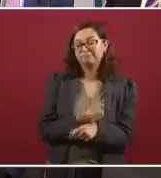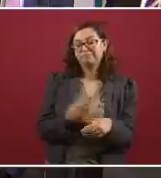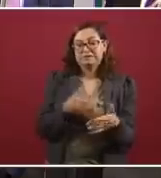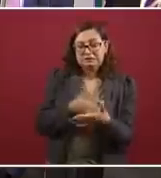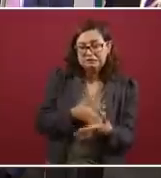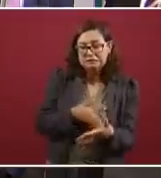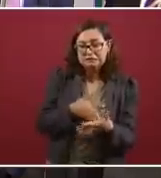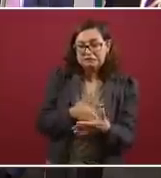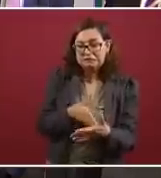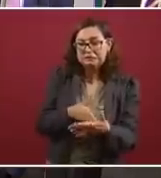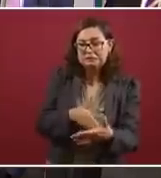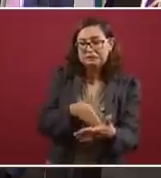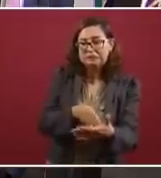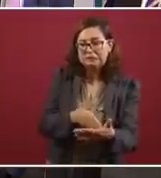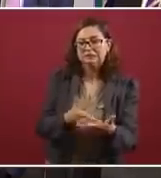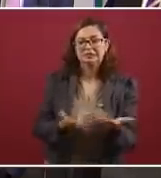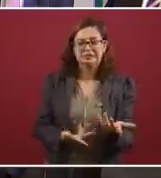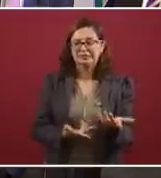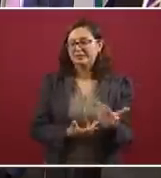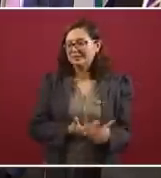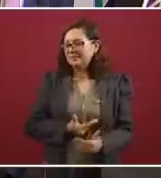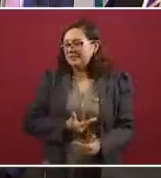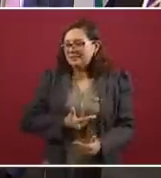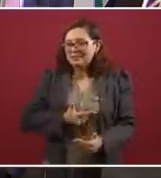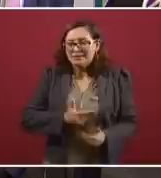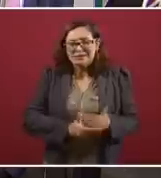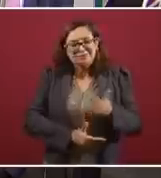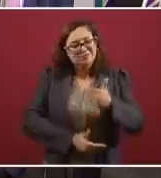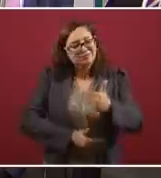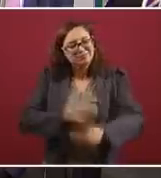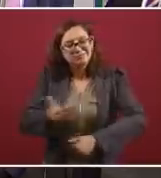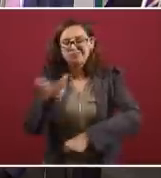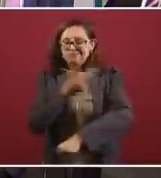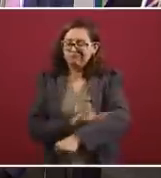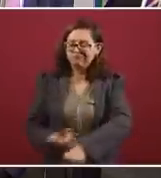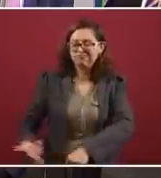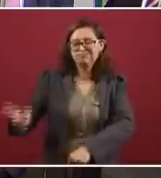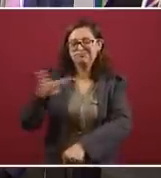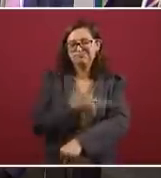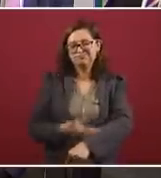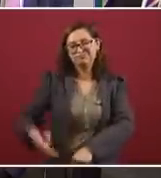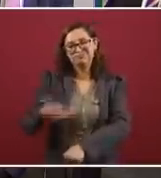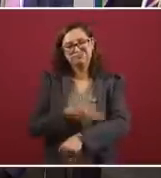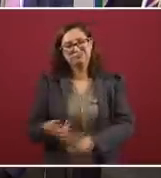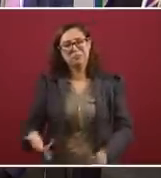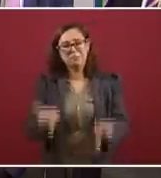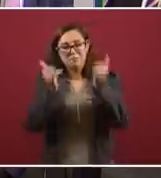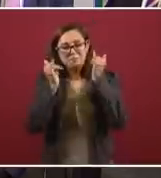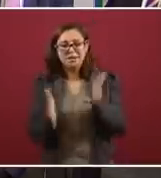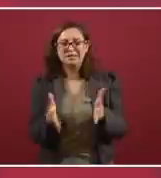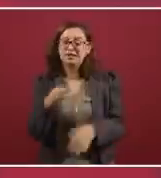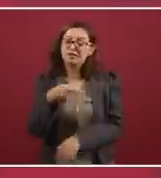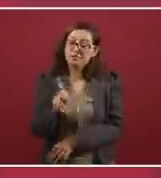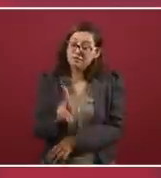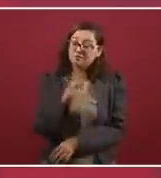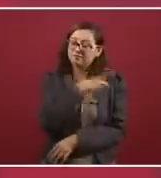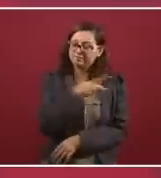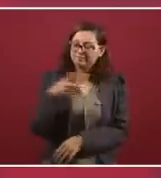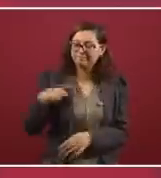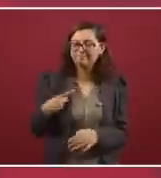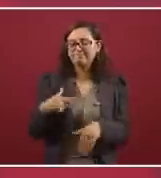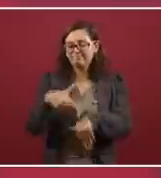trabas, son procedimientos y requisitos muy engorrosos, pero hay que cumplirlos